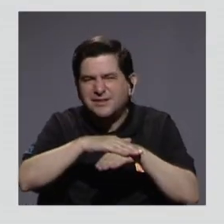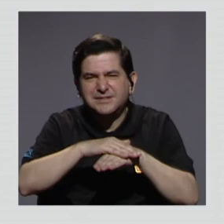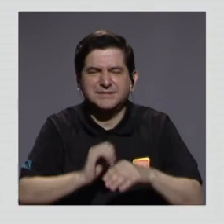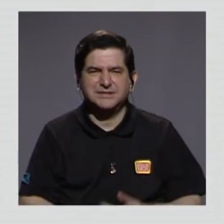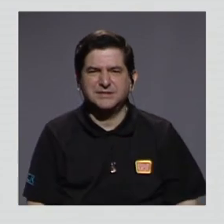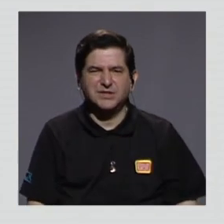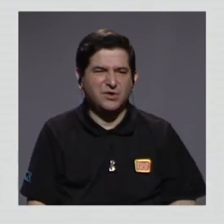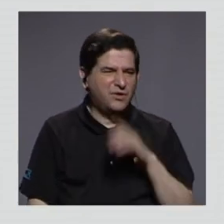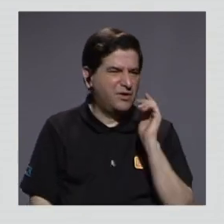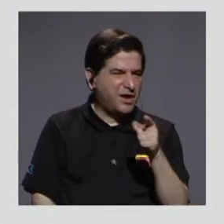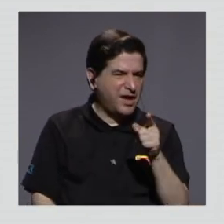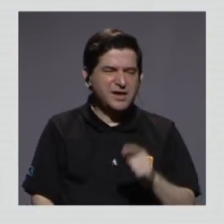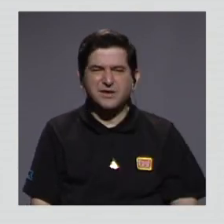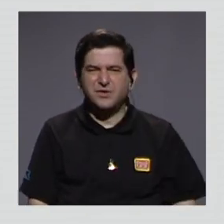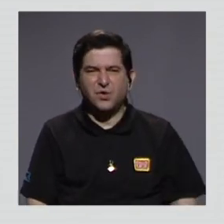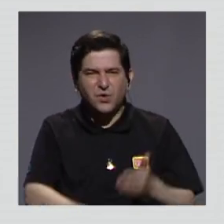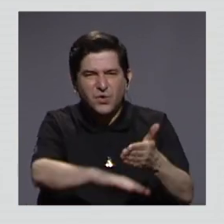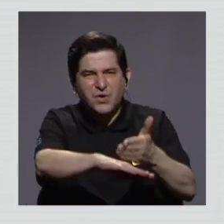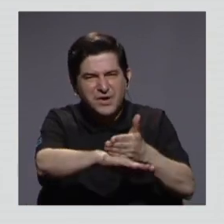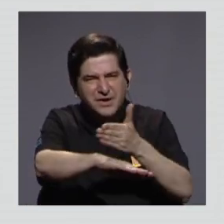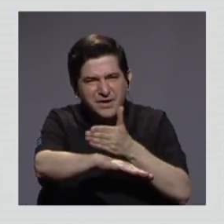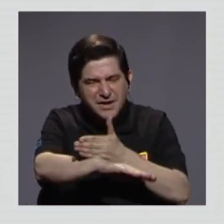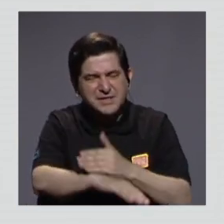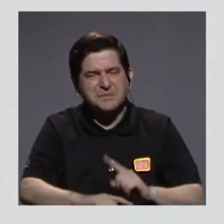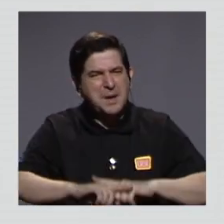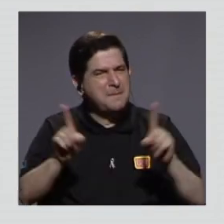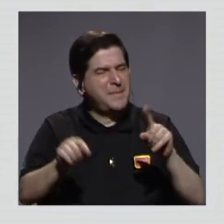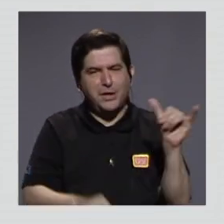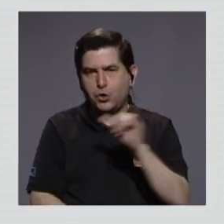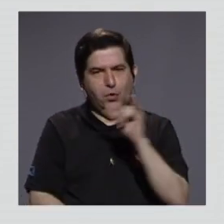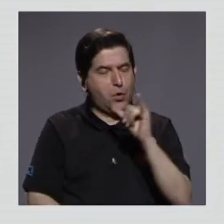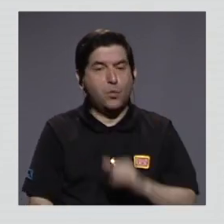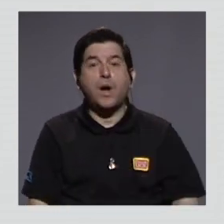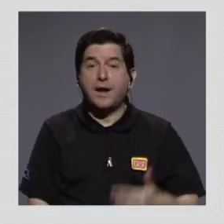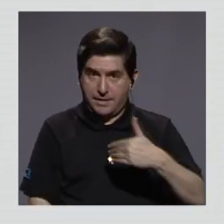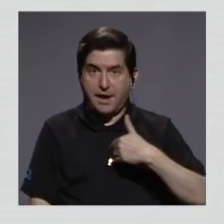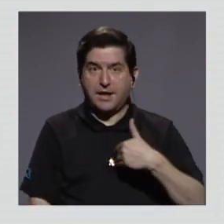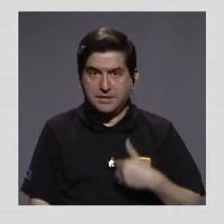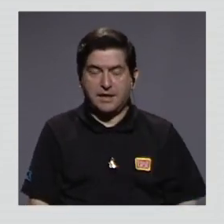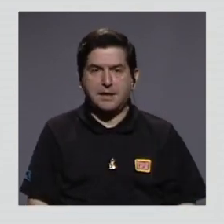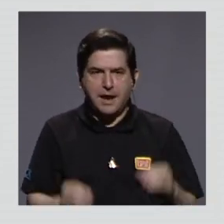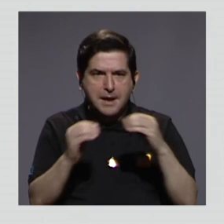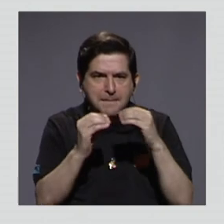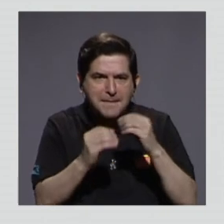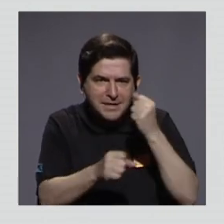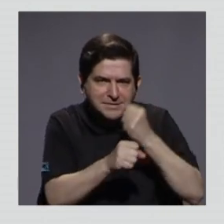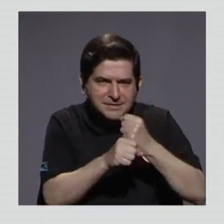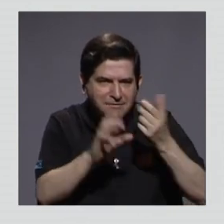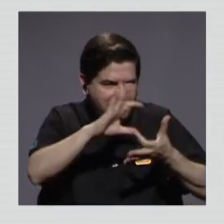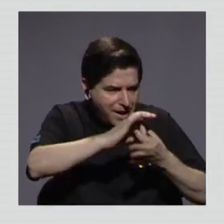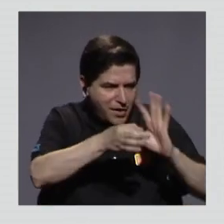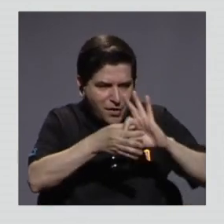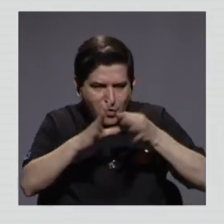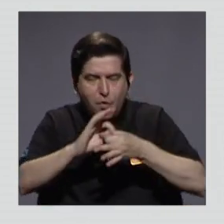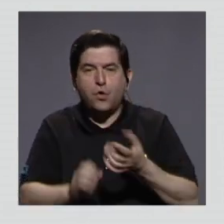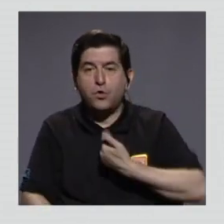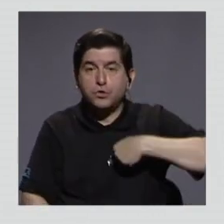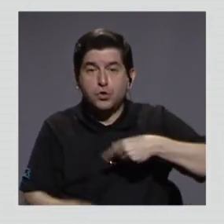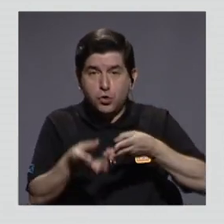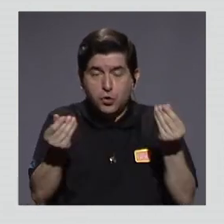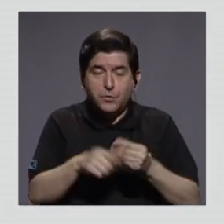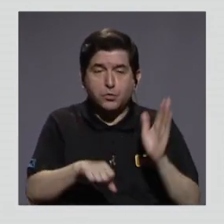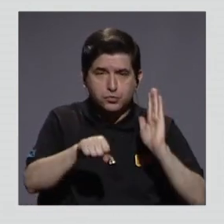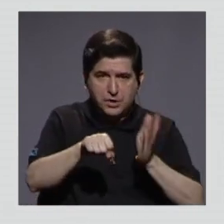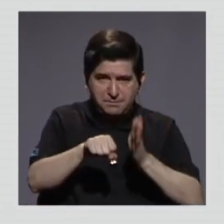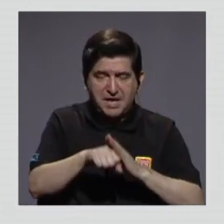generan crecimiento generan riqueza pero no tanto como aquellos que tienen mayor elaboración o sea si nosotros producimos piña vendemos